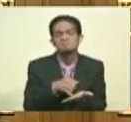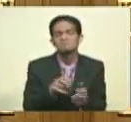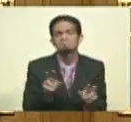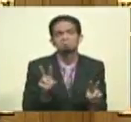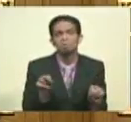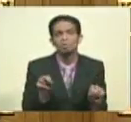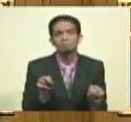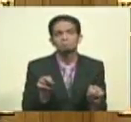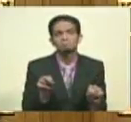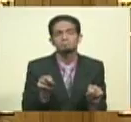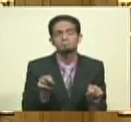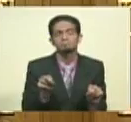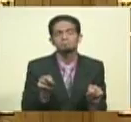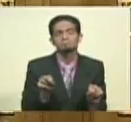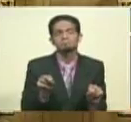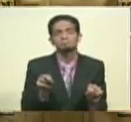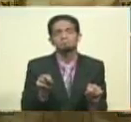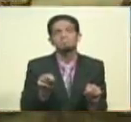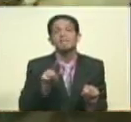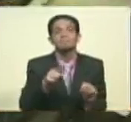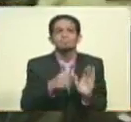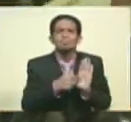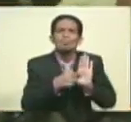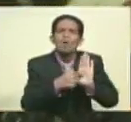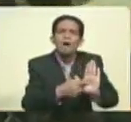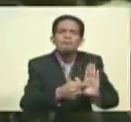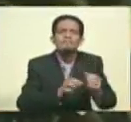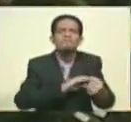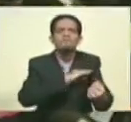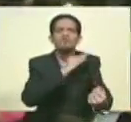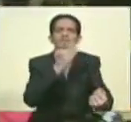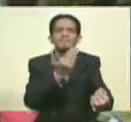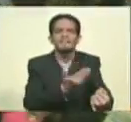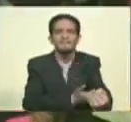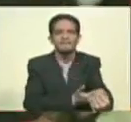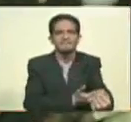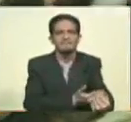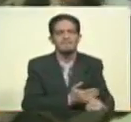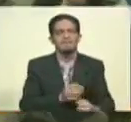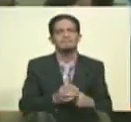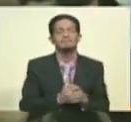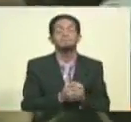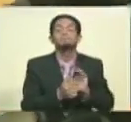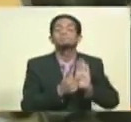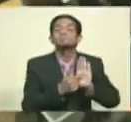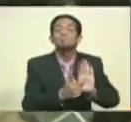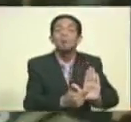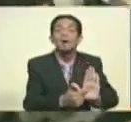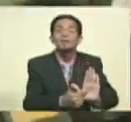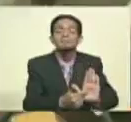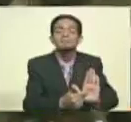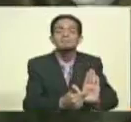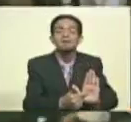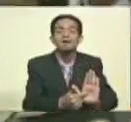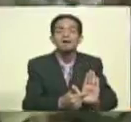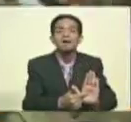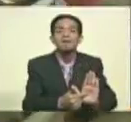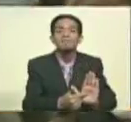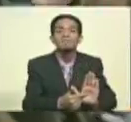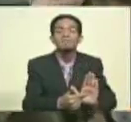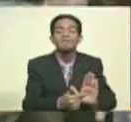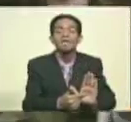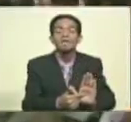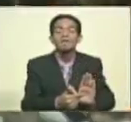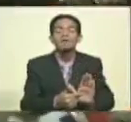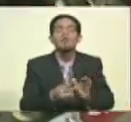es todo lo contrario, es una muestra de fortaleza, es una muestra más de cómo nosotros